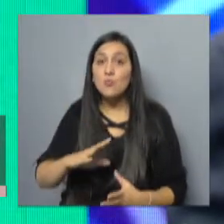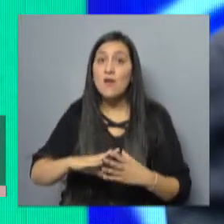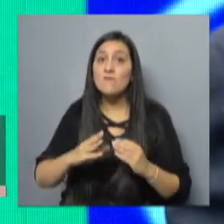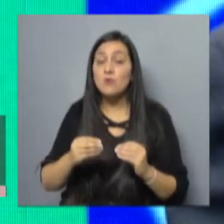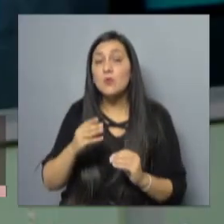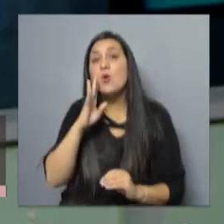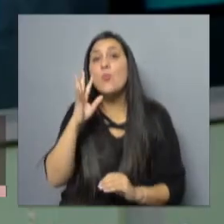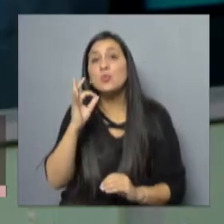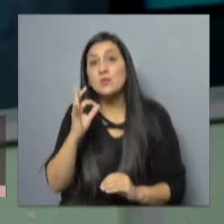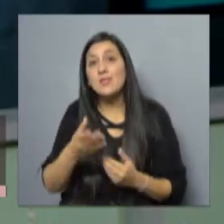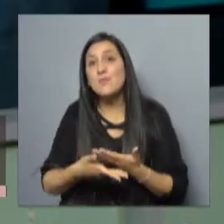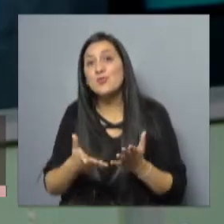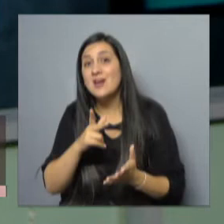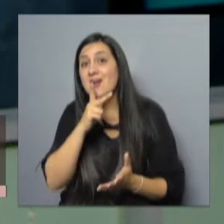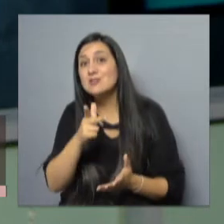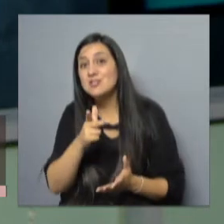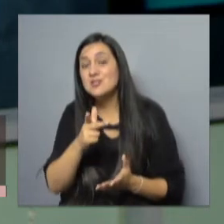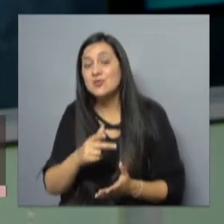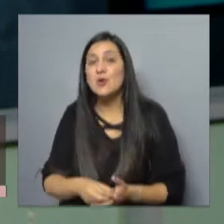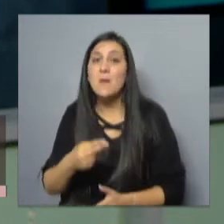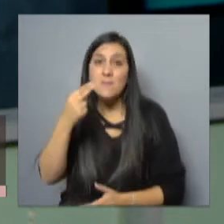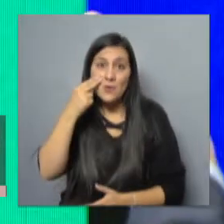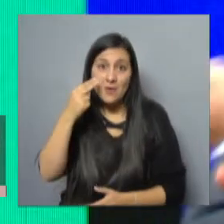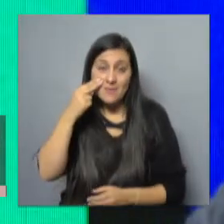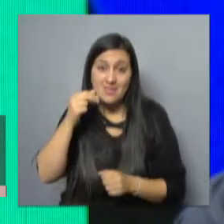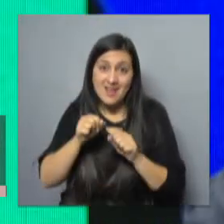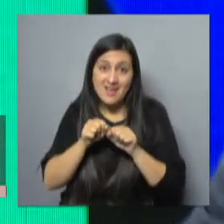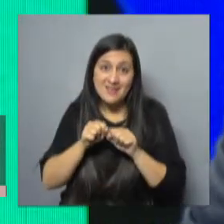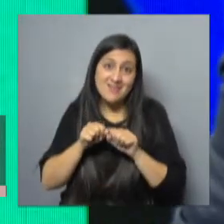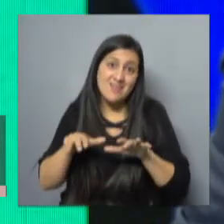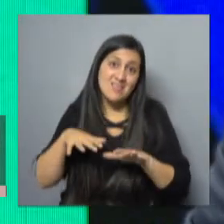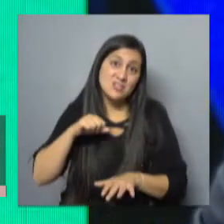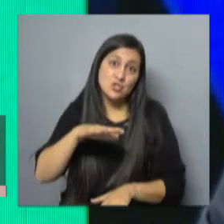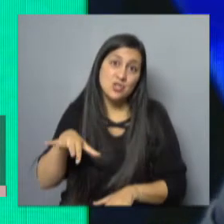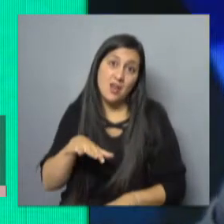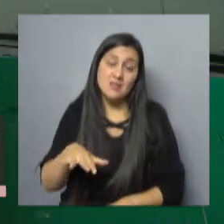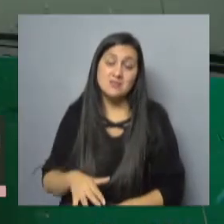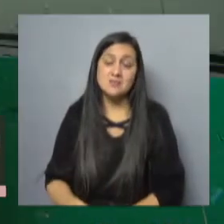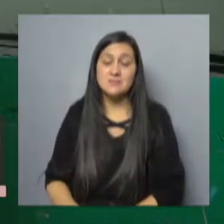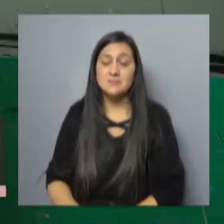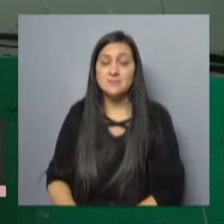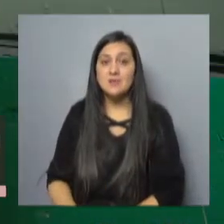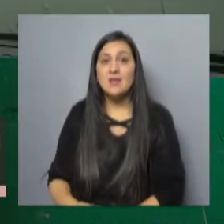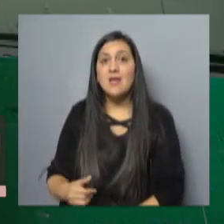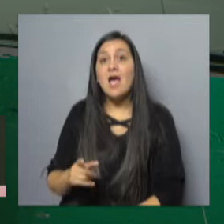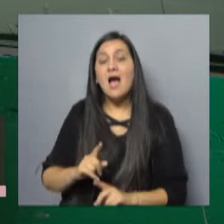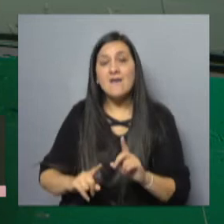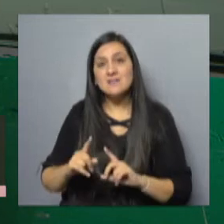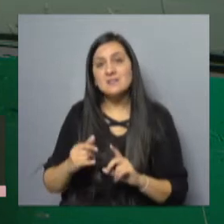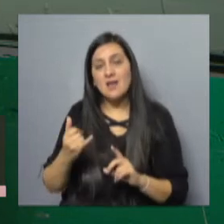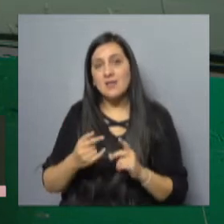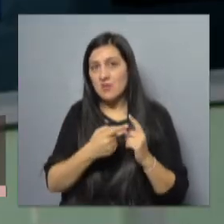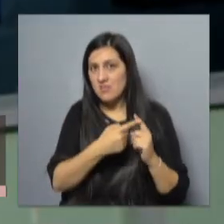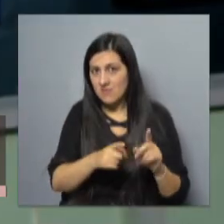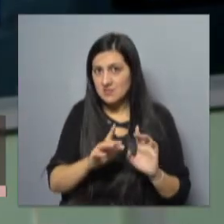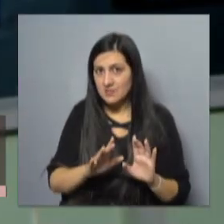una oportunidad cuáles son los medios de defensa del trabajo que aguardó tenemos como trabajadores porque a veces hay una distancia entre lo que uno